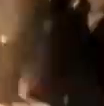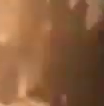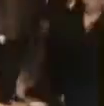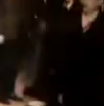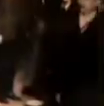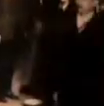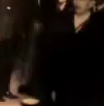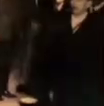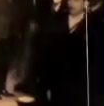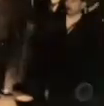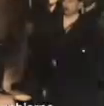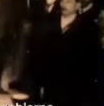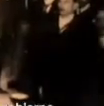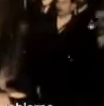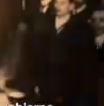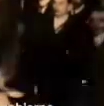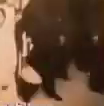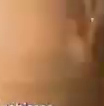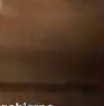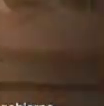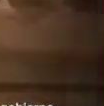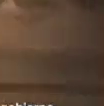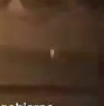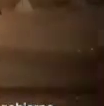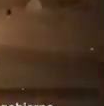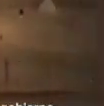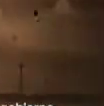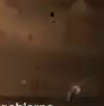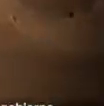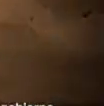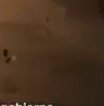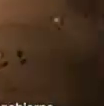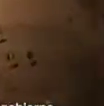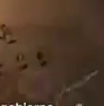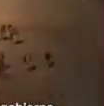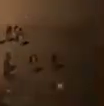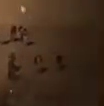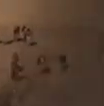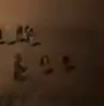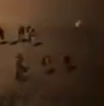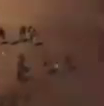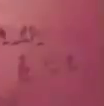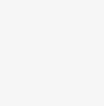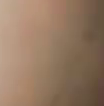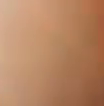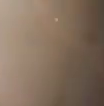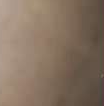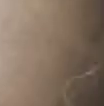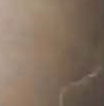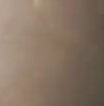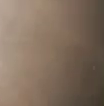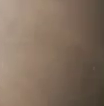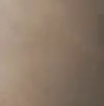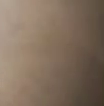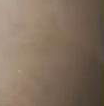continuaron luchando por sus derechos, ahora constitucionales, ante sus patrones y el gobierno. Fue